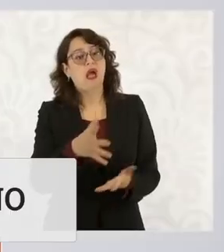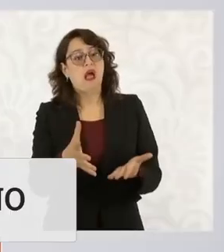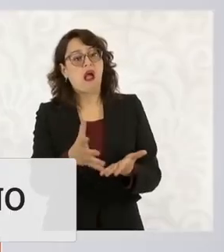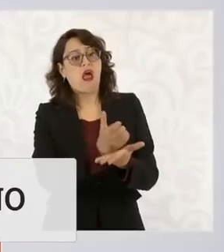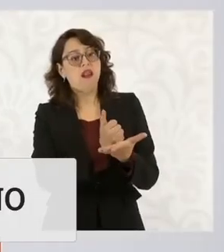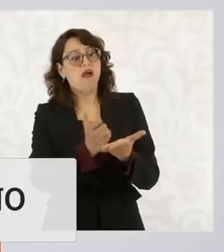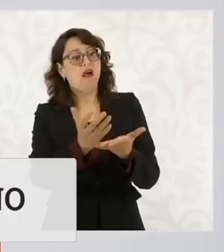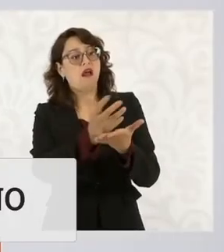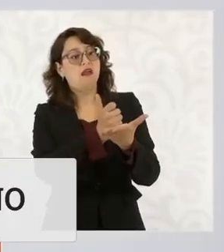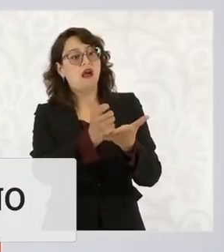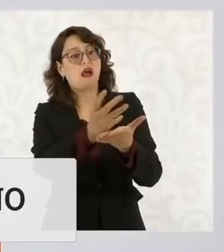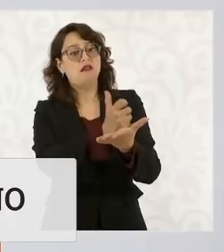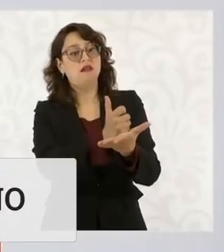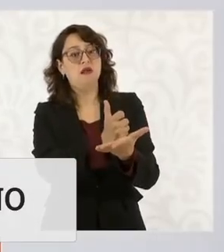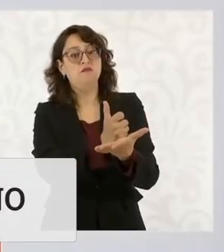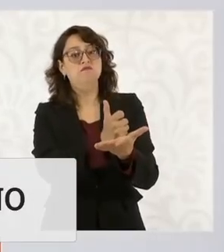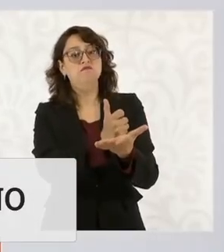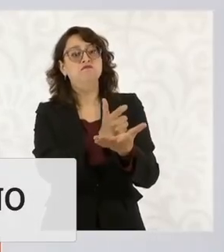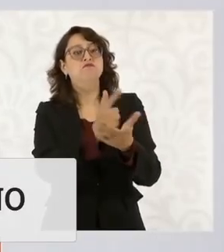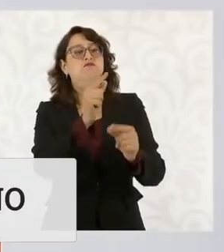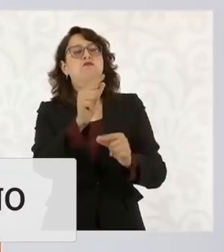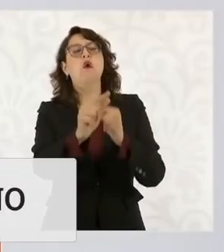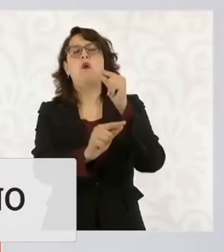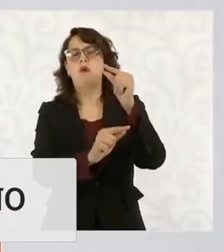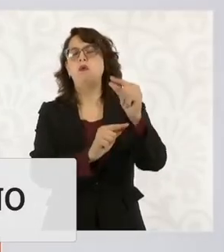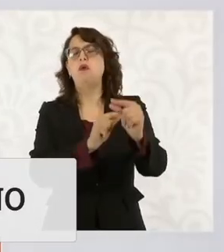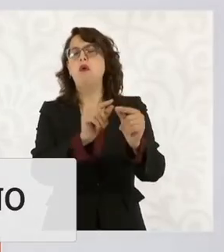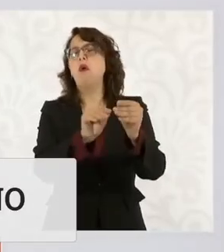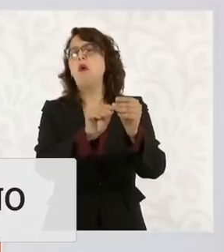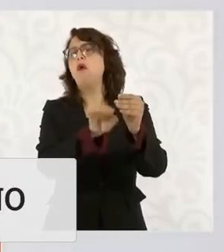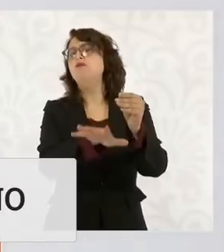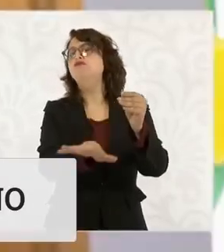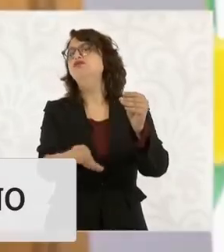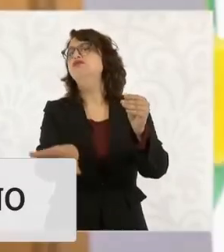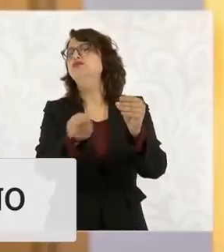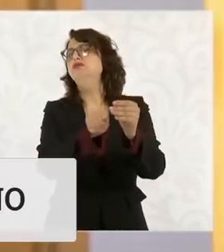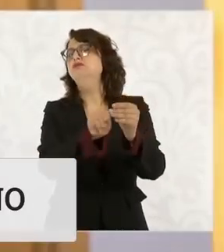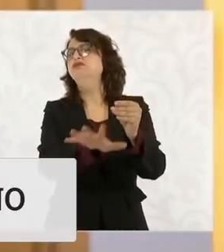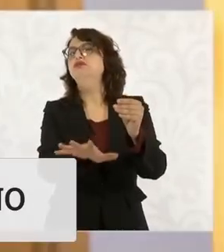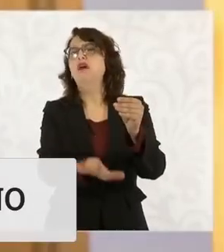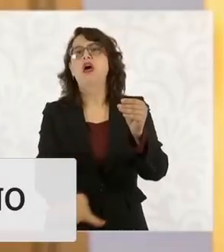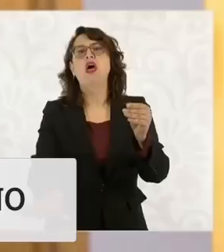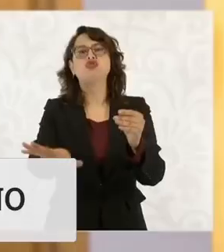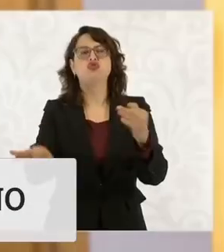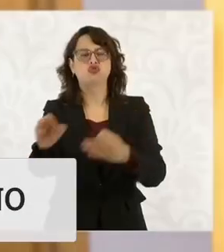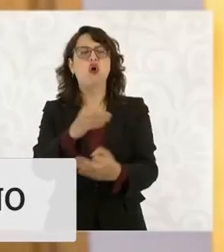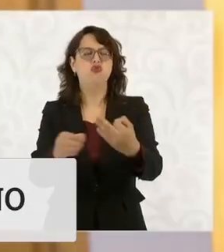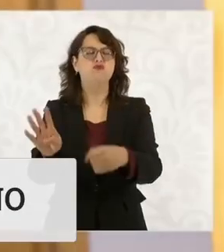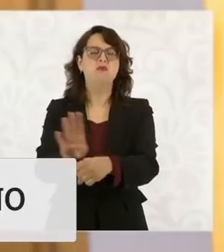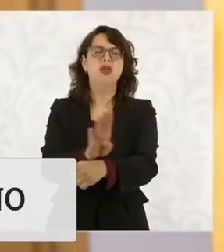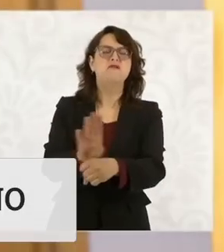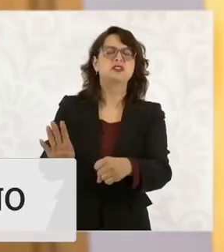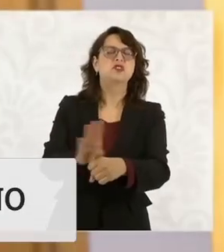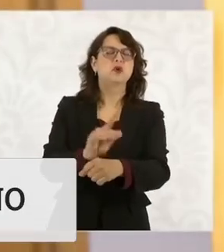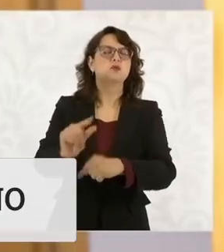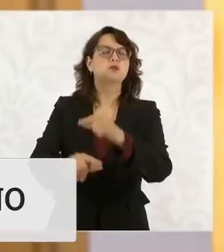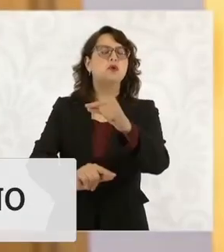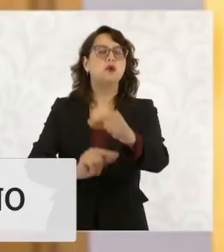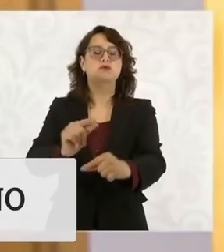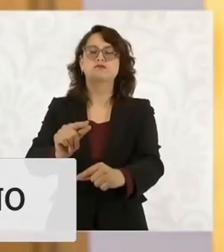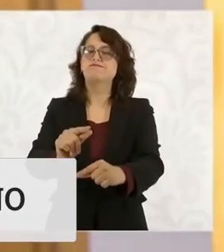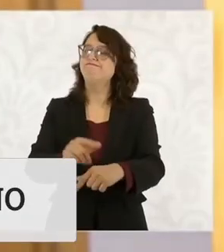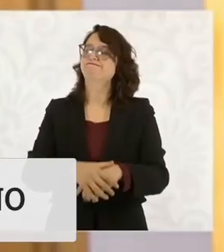ganancias de los inversionistas eventualmente beneficiarían a toda la sociedad.